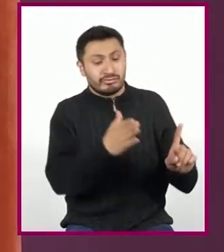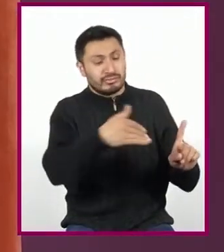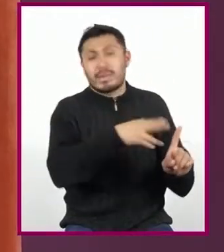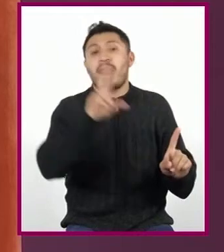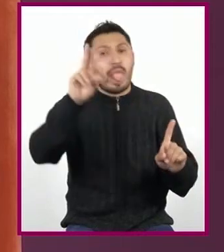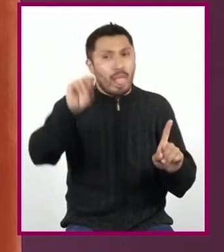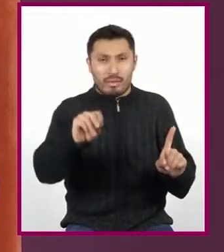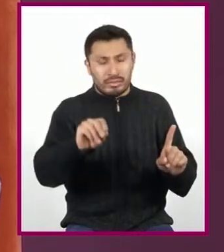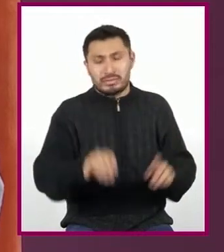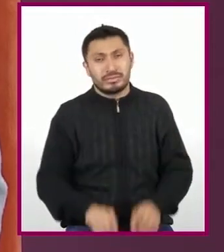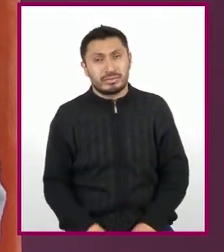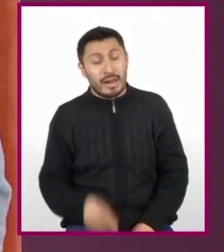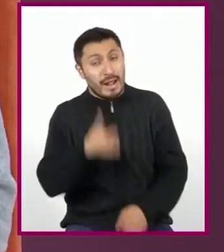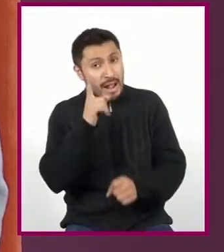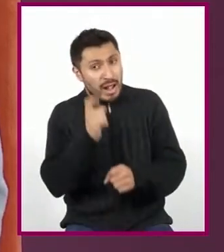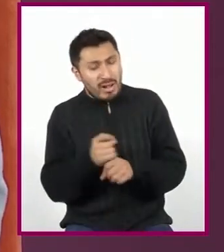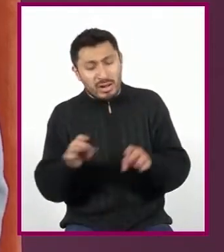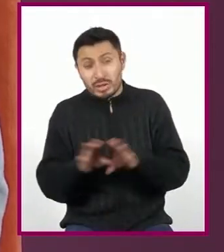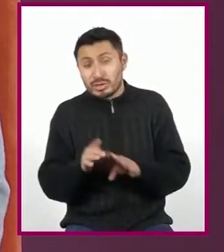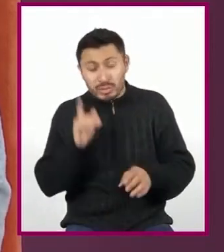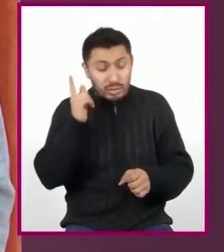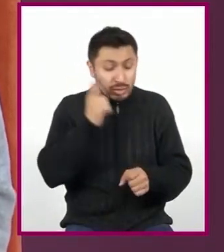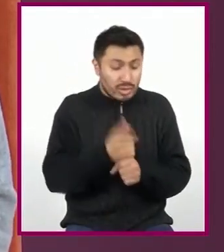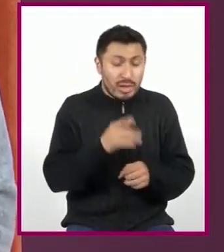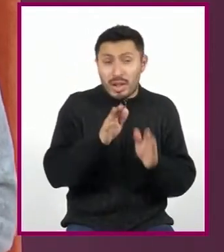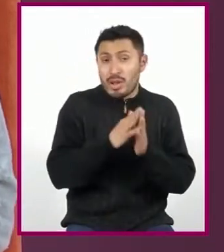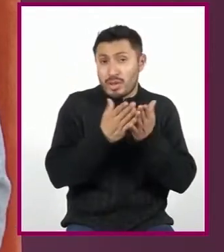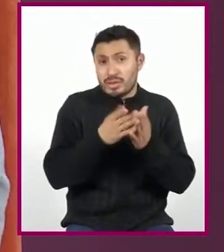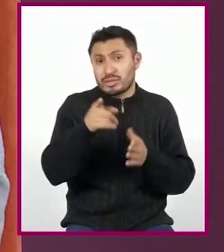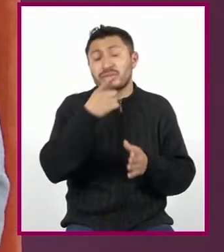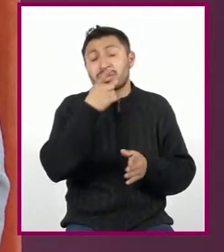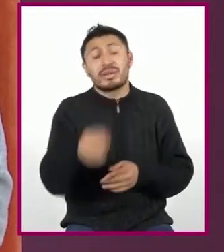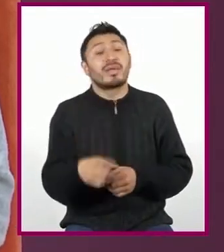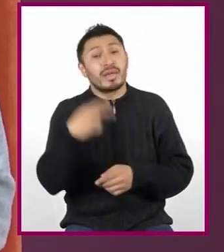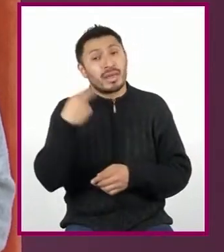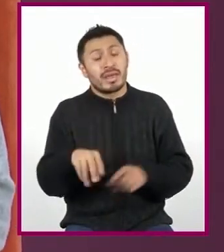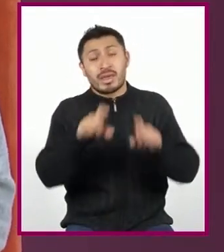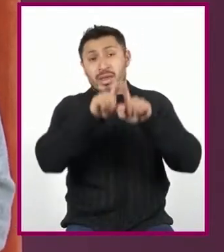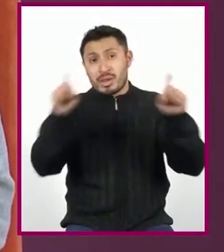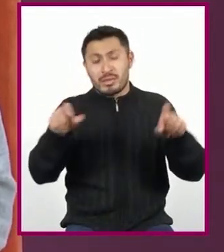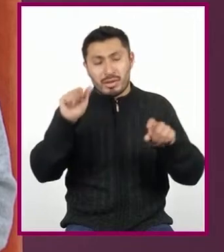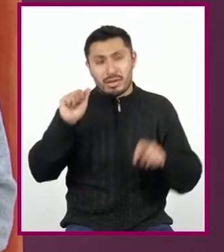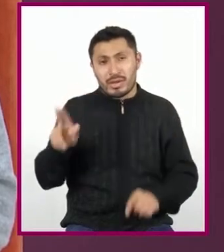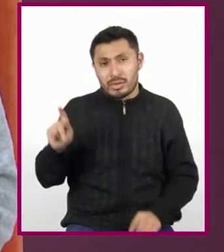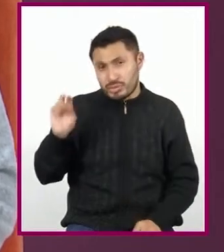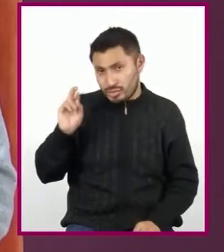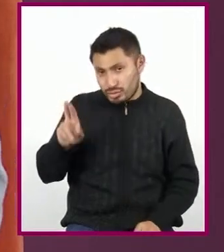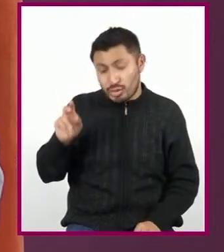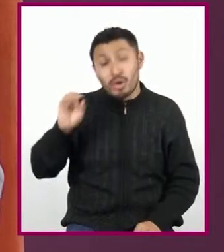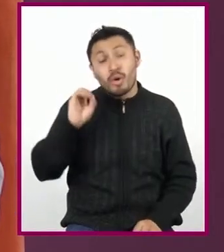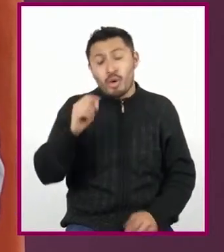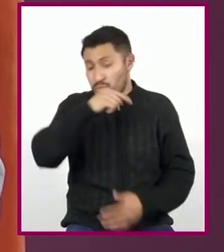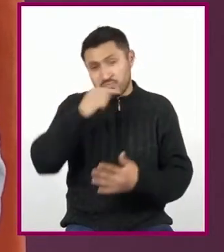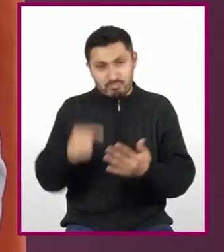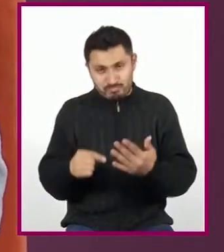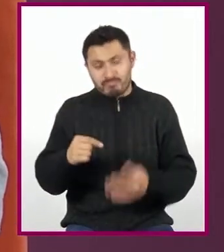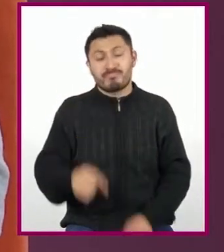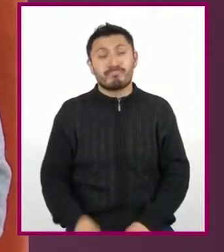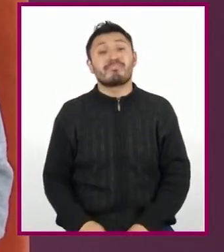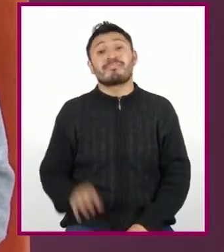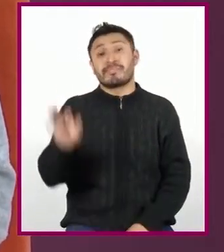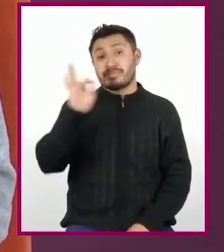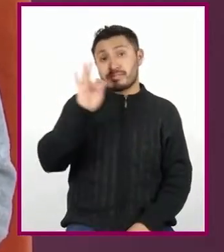logres que tu redacción responda a ello, no es necesario que sigas escribiendo por escribir. Ya